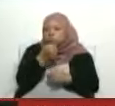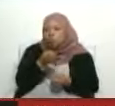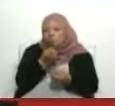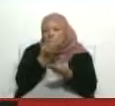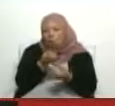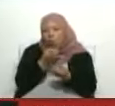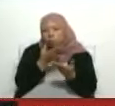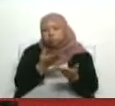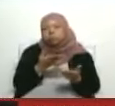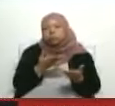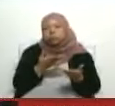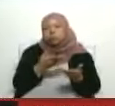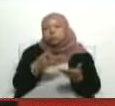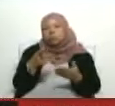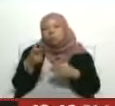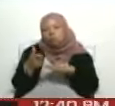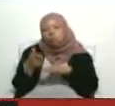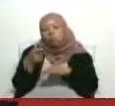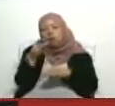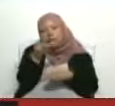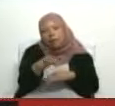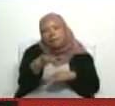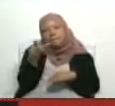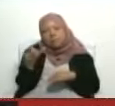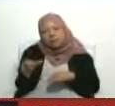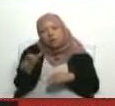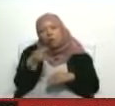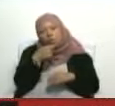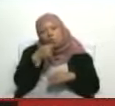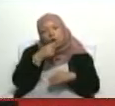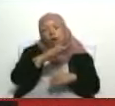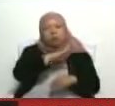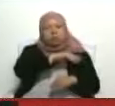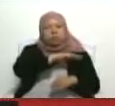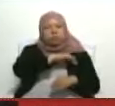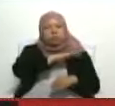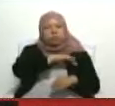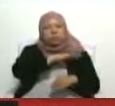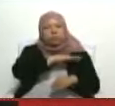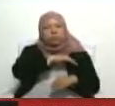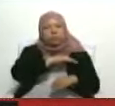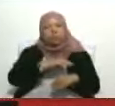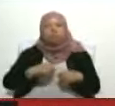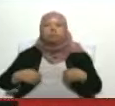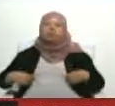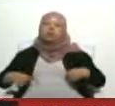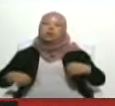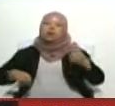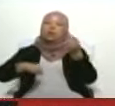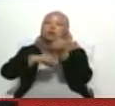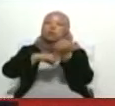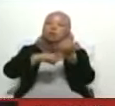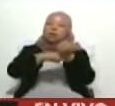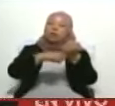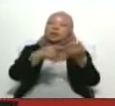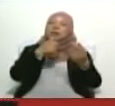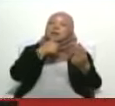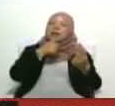declarando ante los órganos competentes, han dicho eran sus colaboradores inmediatos,